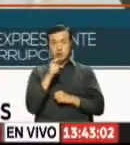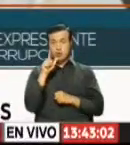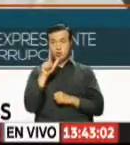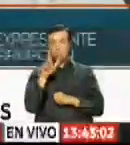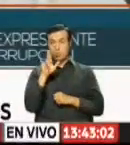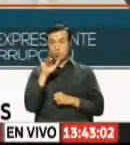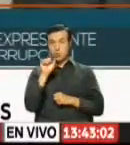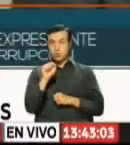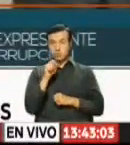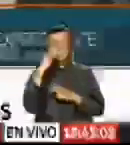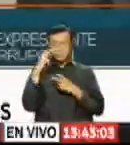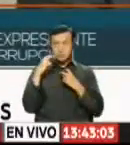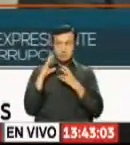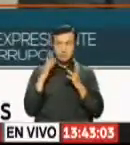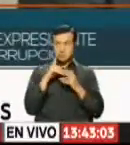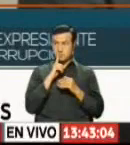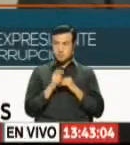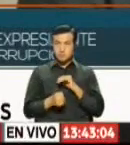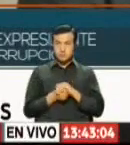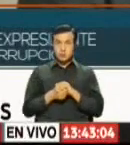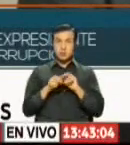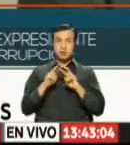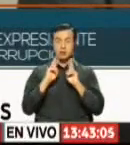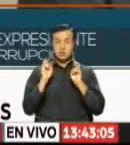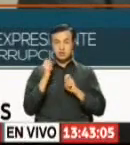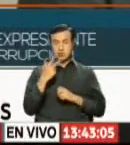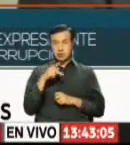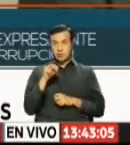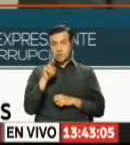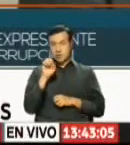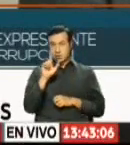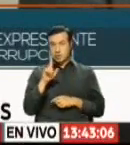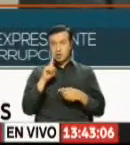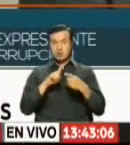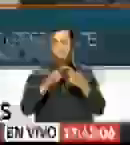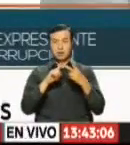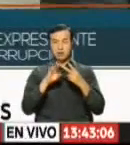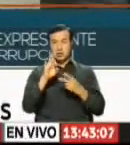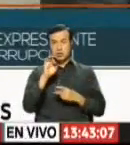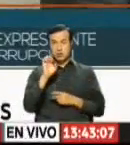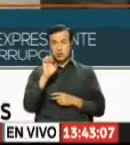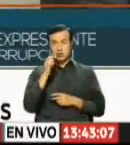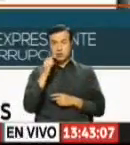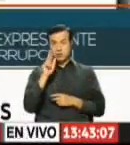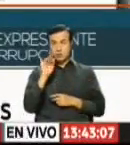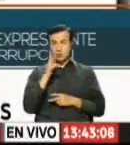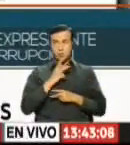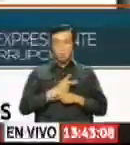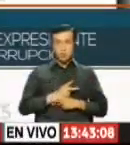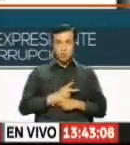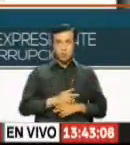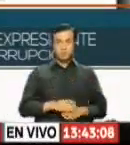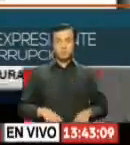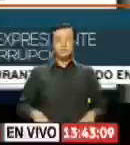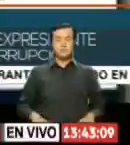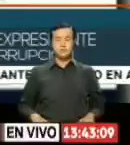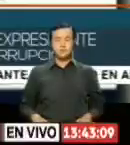Martínez para no ser investigado por los casos El Chaparral y el caso Tregua, y así también tener protección.